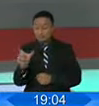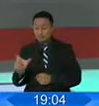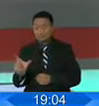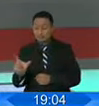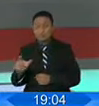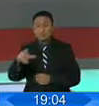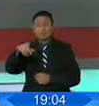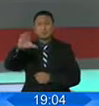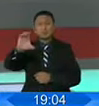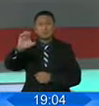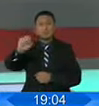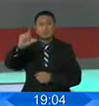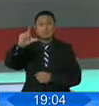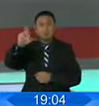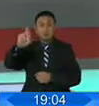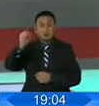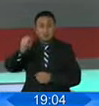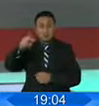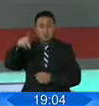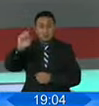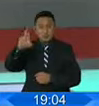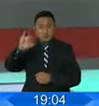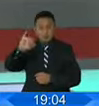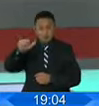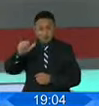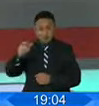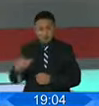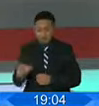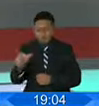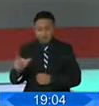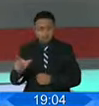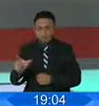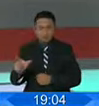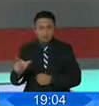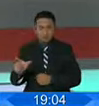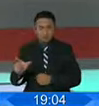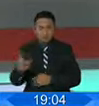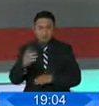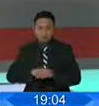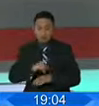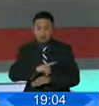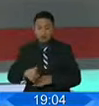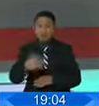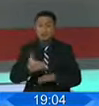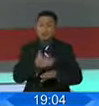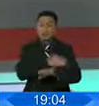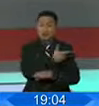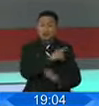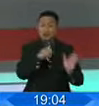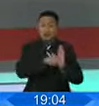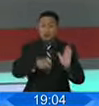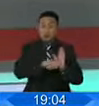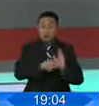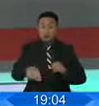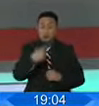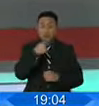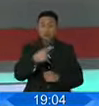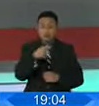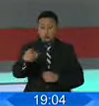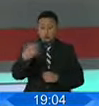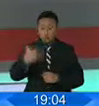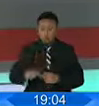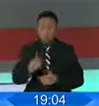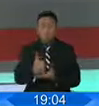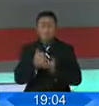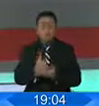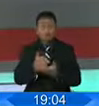Carlos Pareja Cordero, asociado con los casos de corrupción de Petroecuador. Esto después de que su abogado aseguró que el organismo concedió este beneficio